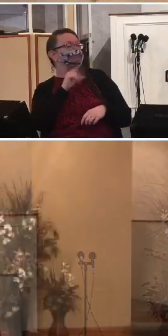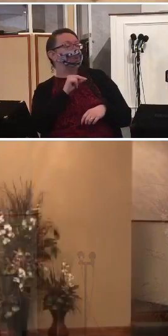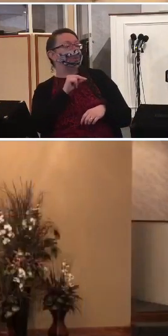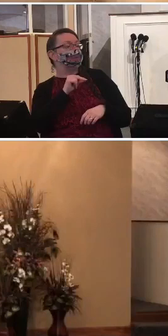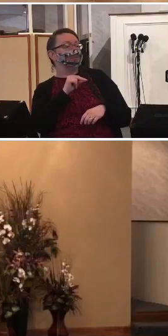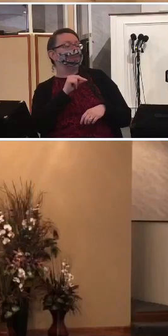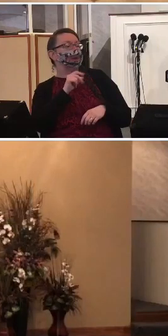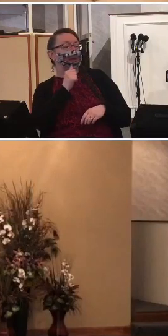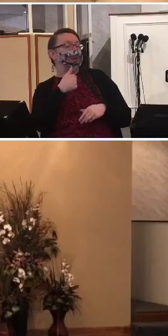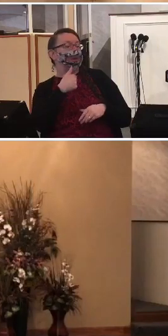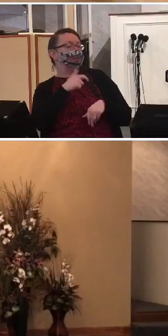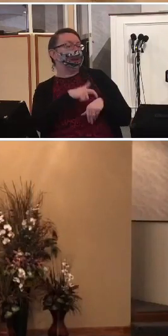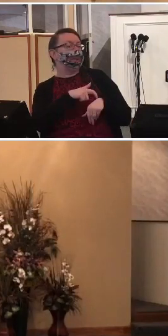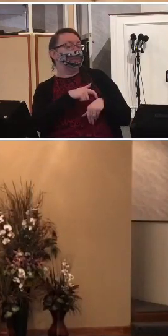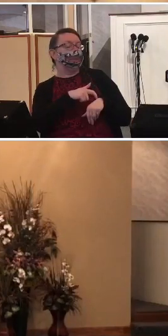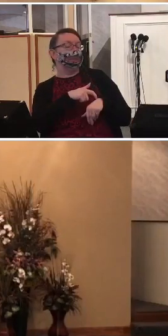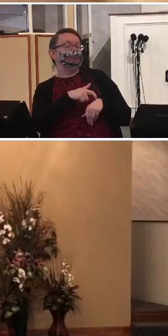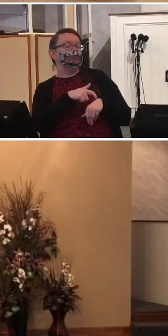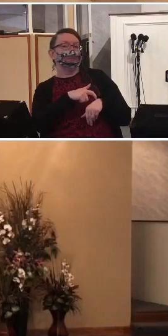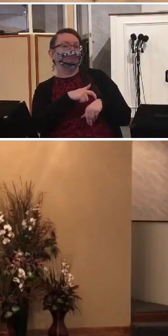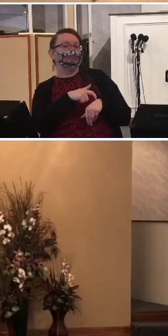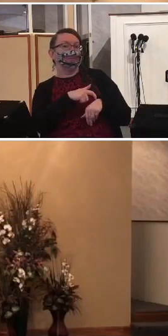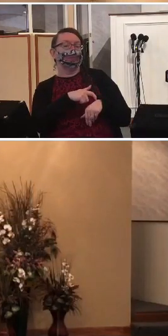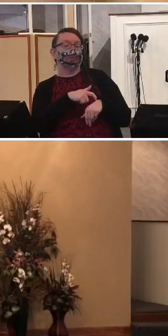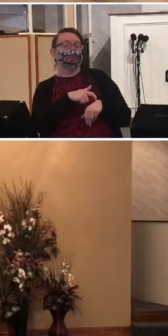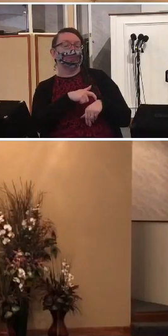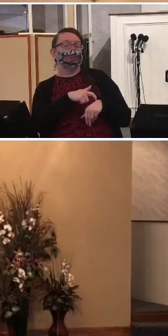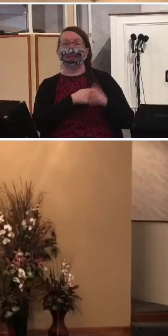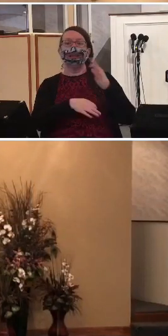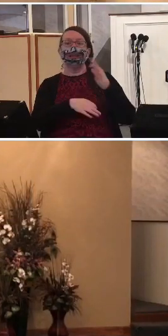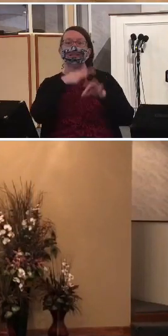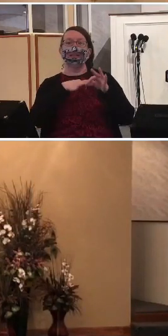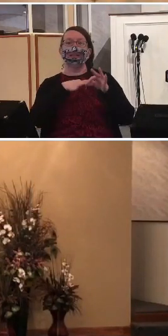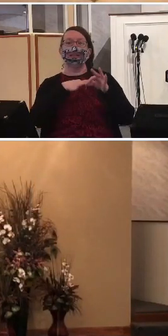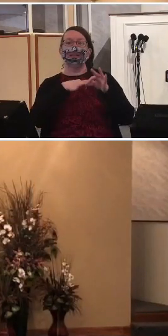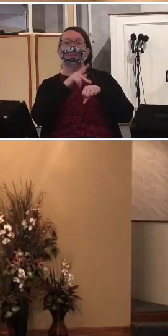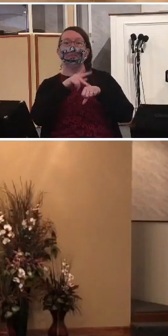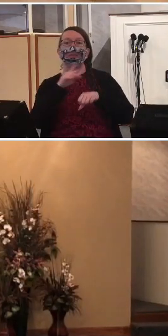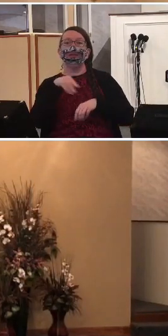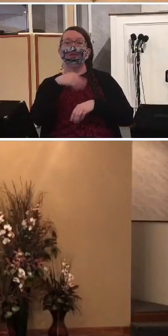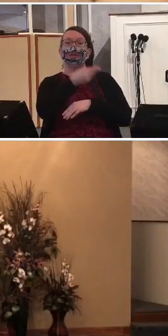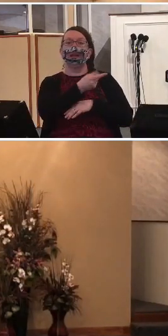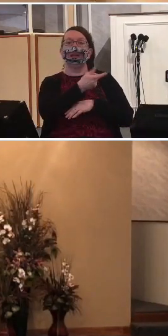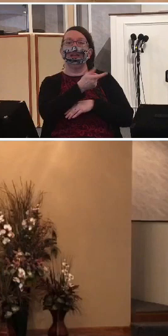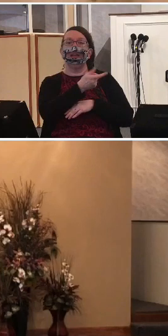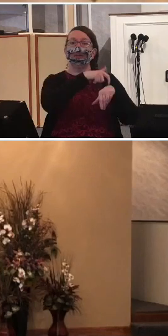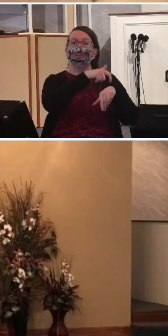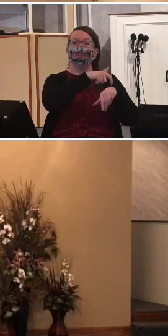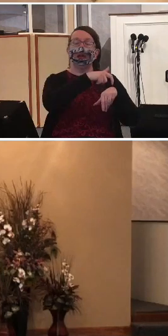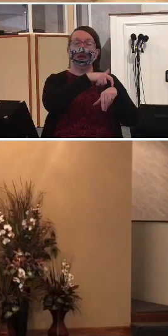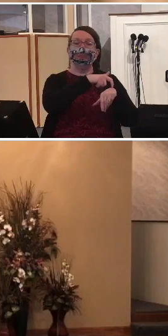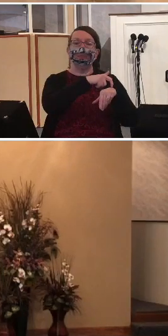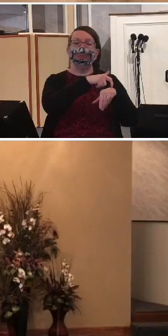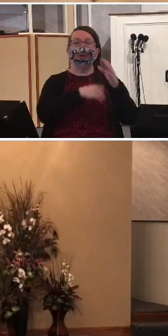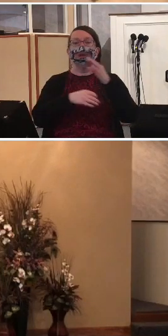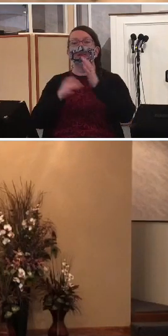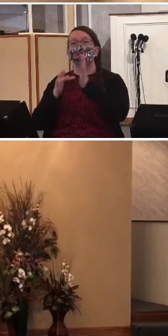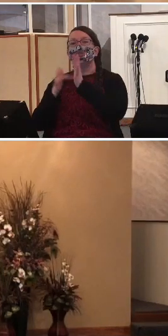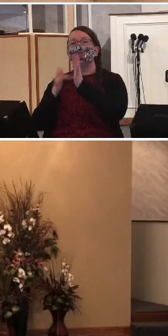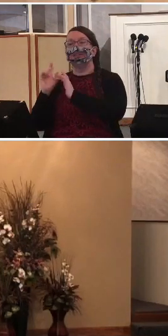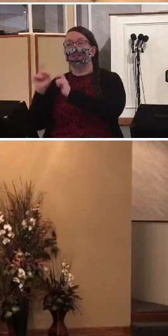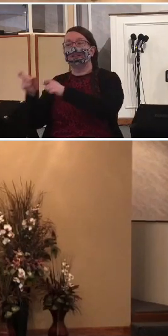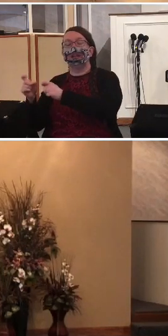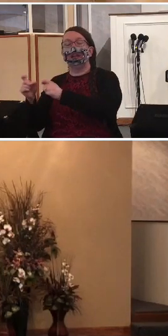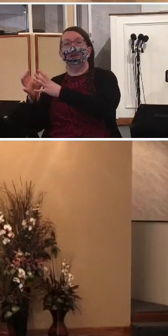tengo el tiempo. Pero Pedro dio un poco de tiempo y Dios le dio un montón de